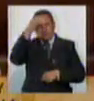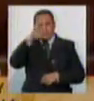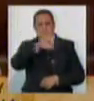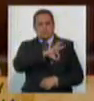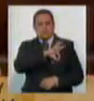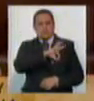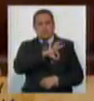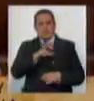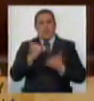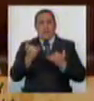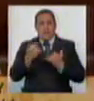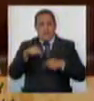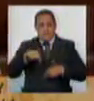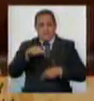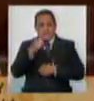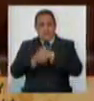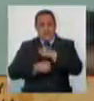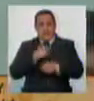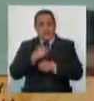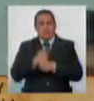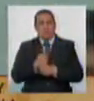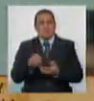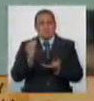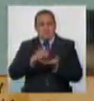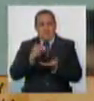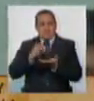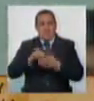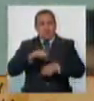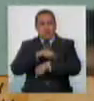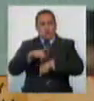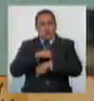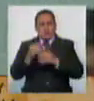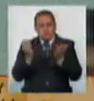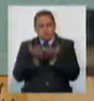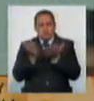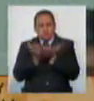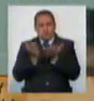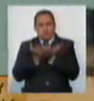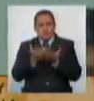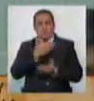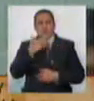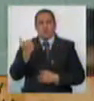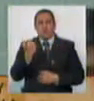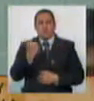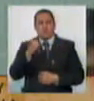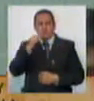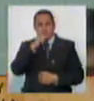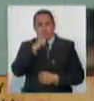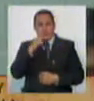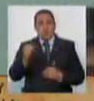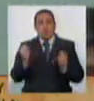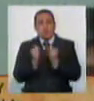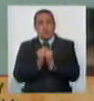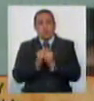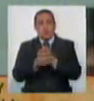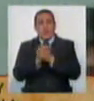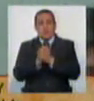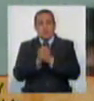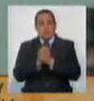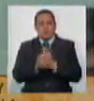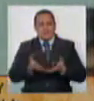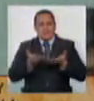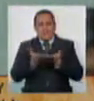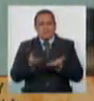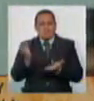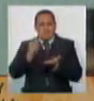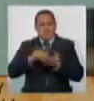año, Abigail estudia más horas y de mejor calidad. Ella y sus compañeros reciben más